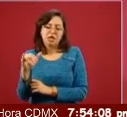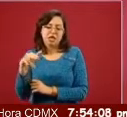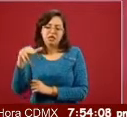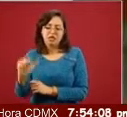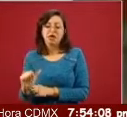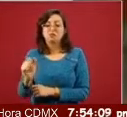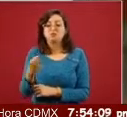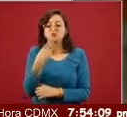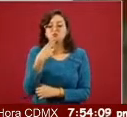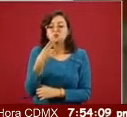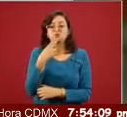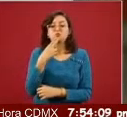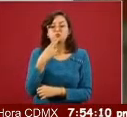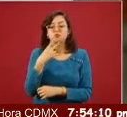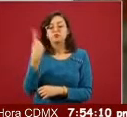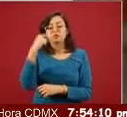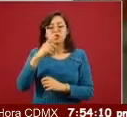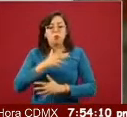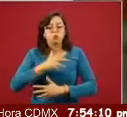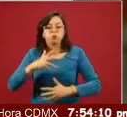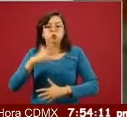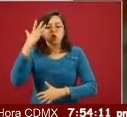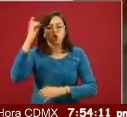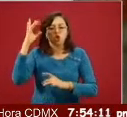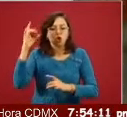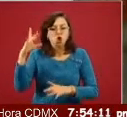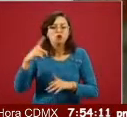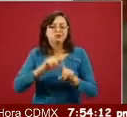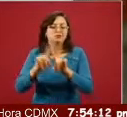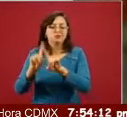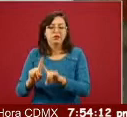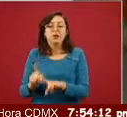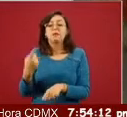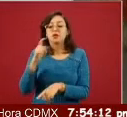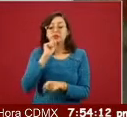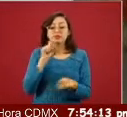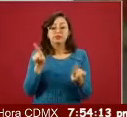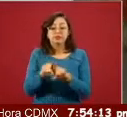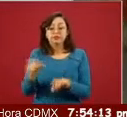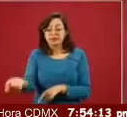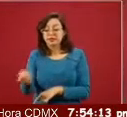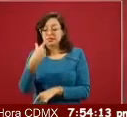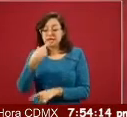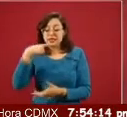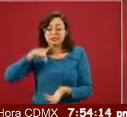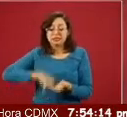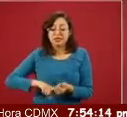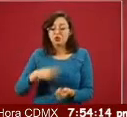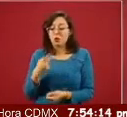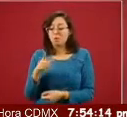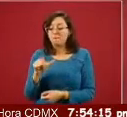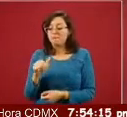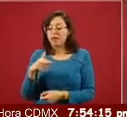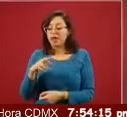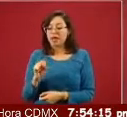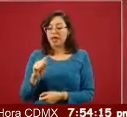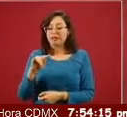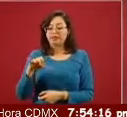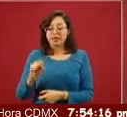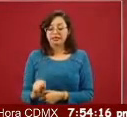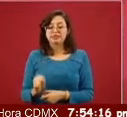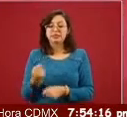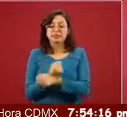también se usa desde hace muchísimo tiempo como un medicamento que interfiere con la agregación de las plaquetas y por lo tanto con el proceso